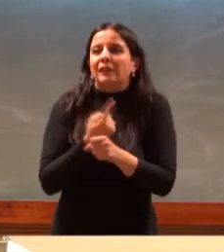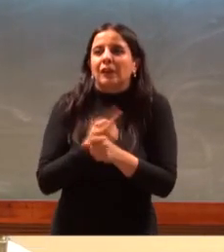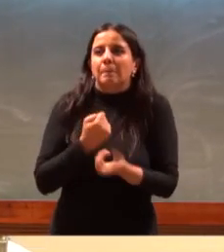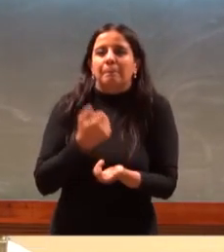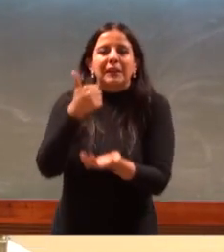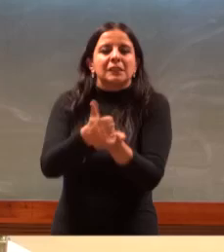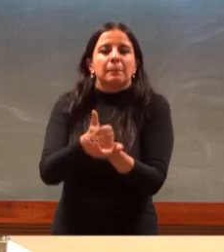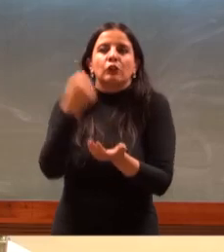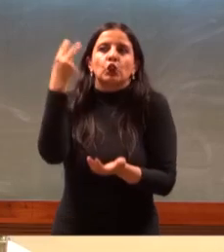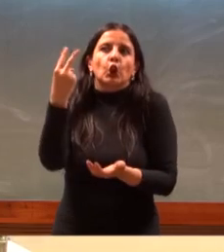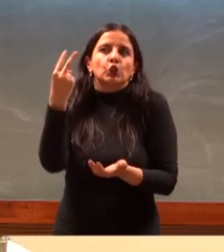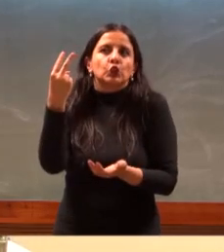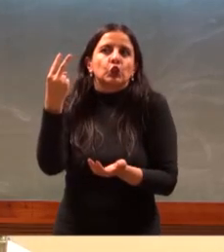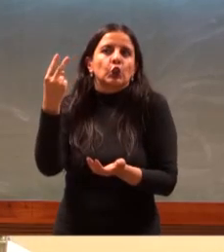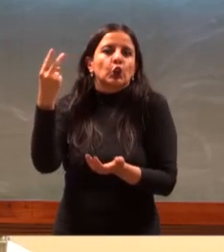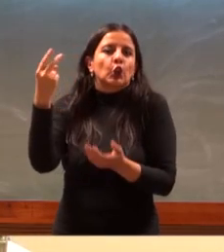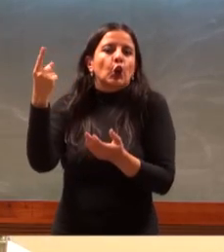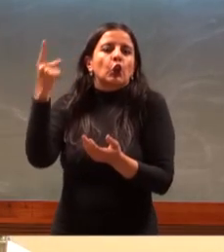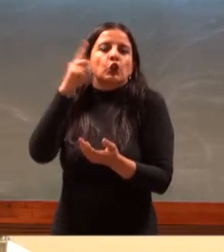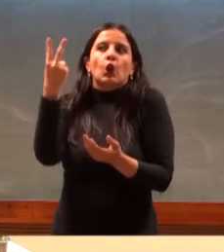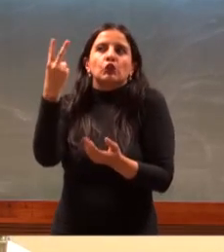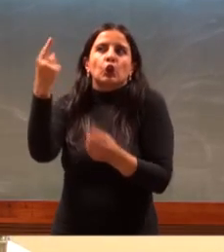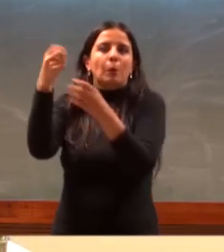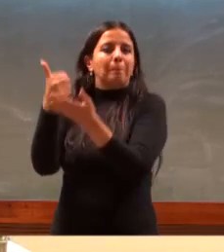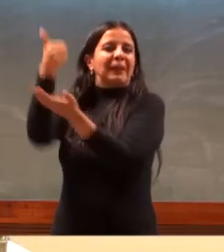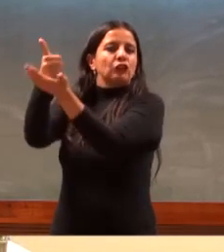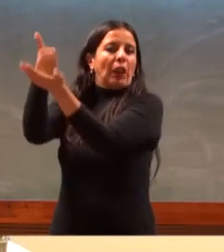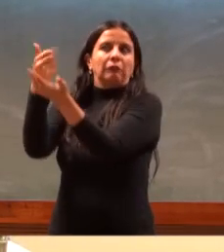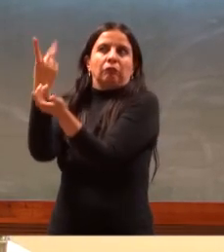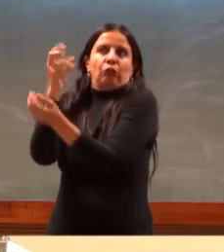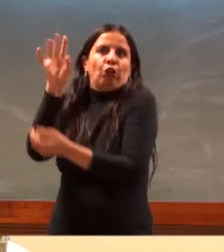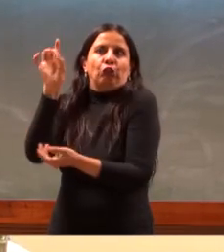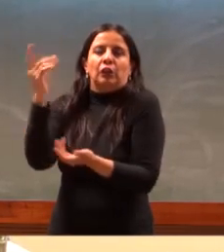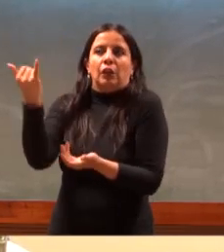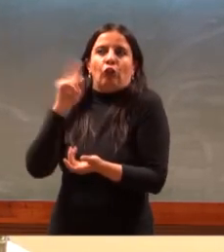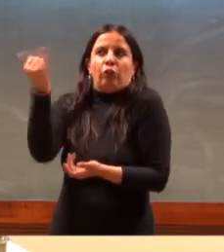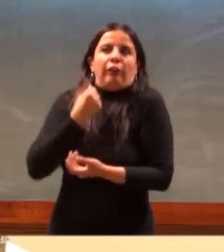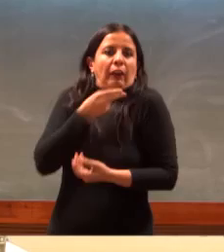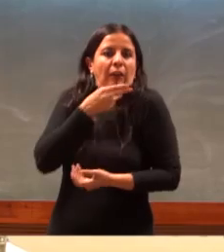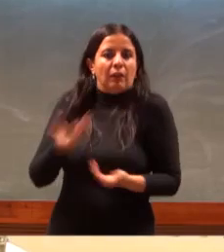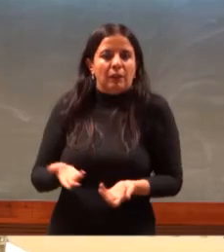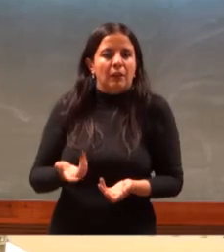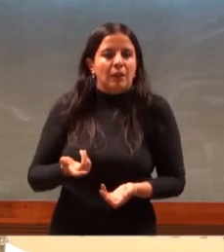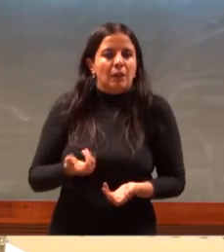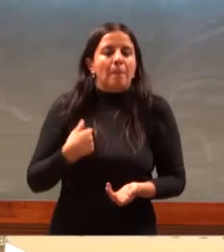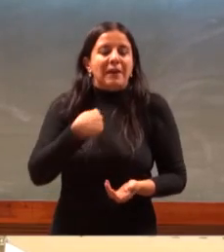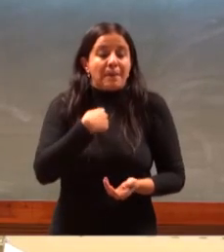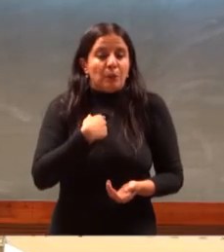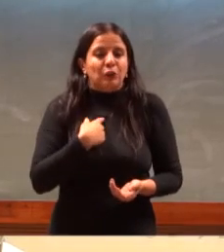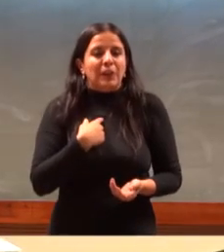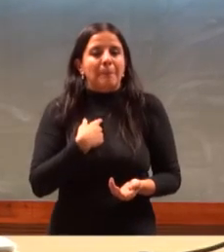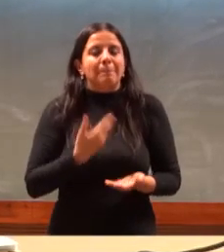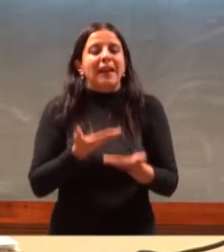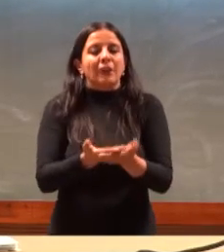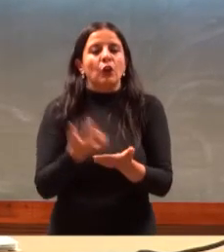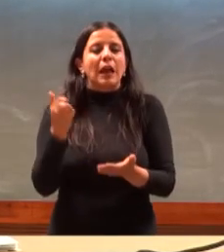trabajando inclusive que no bajen la información o que el mismo rectorado no esté bajando la información yo creo que inclusive como está planteado el plan estratégico participativo